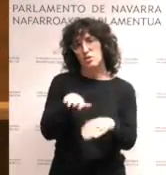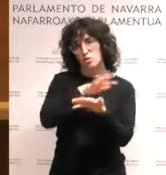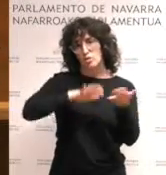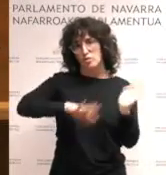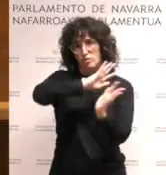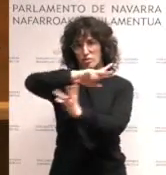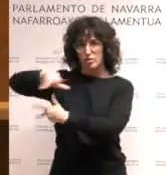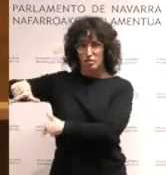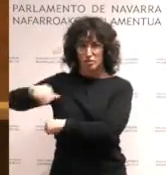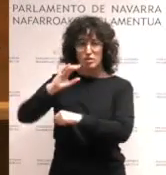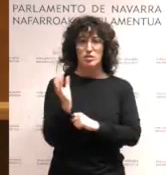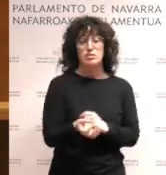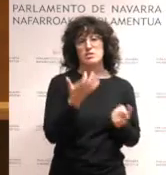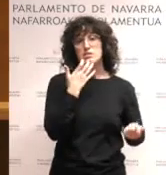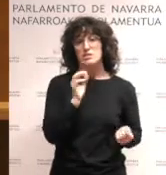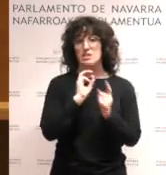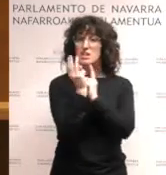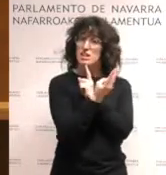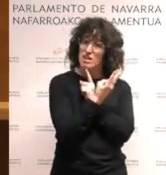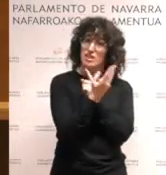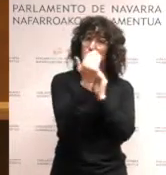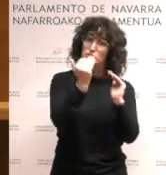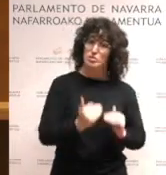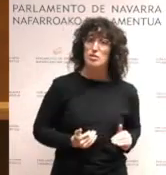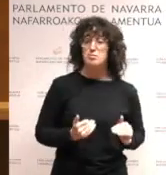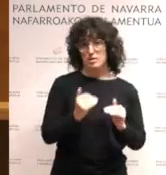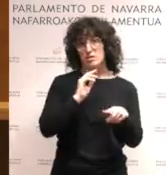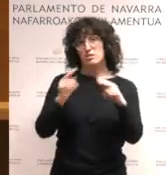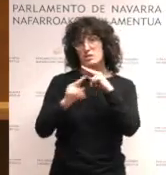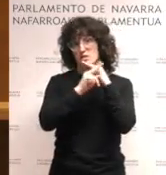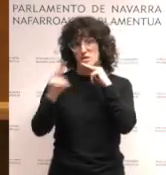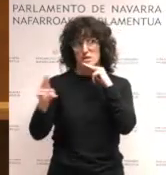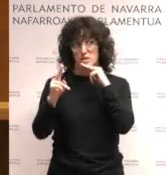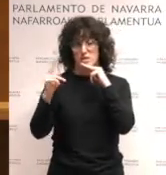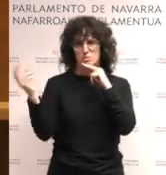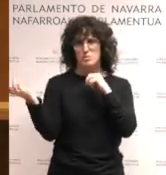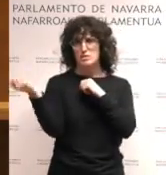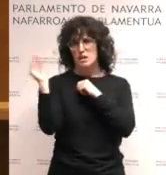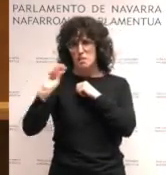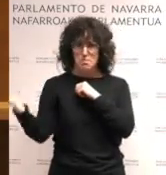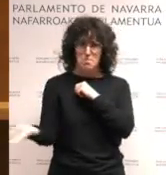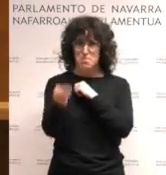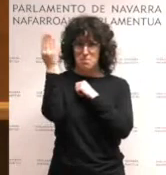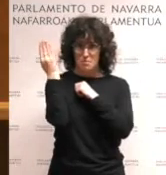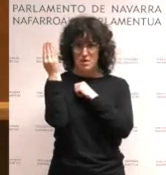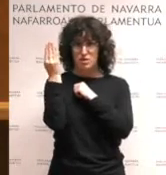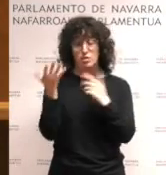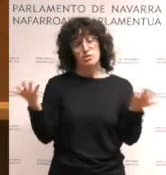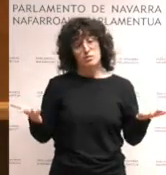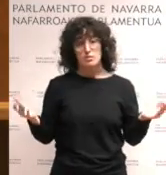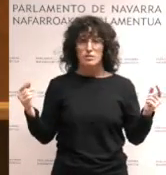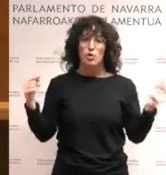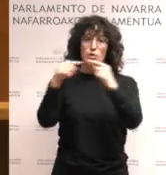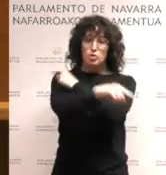la disminución de ratios permitiría mejorar la respuesta educativa del alumnado con dificultades de aprendizaje. En el lado contrario,